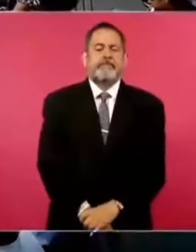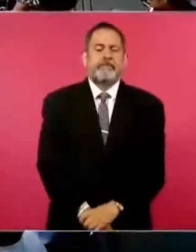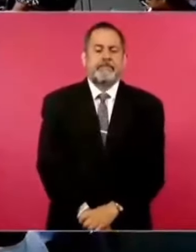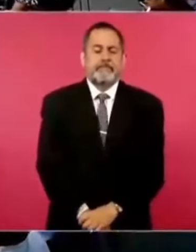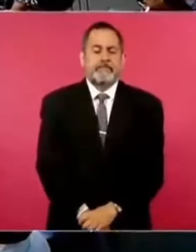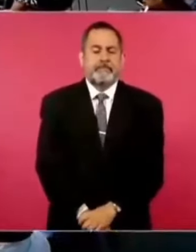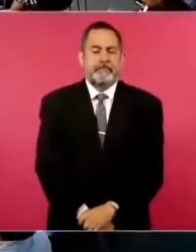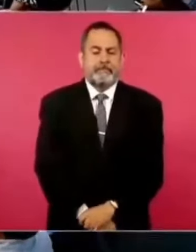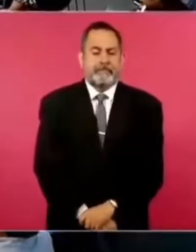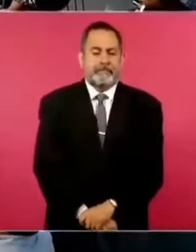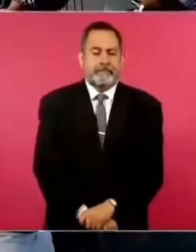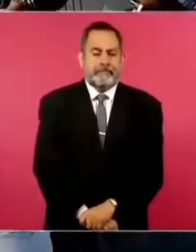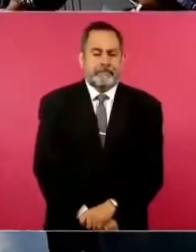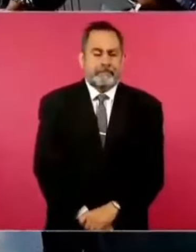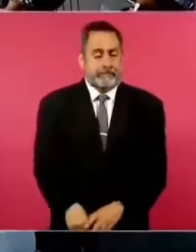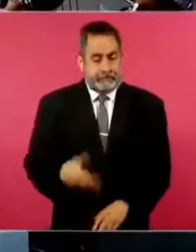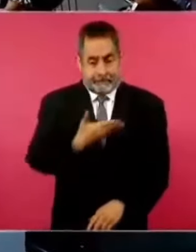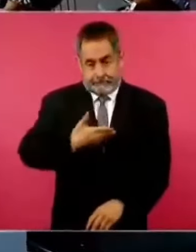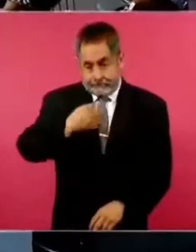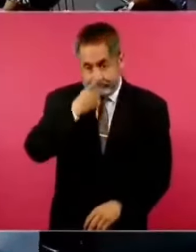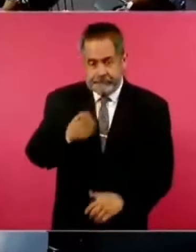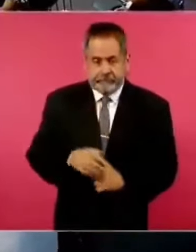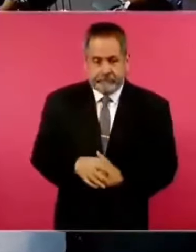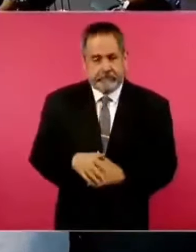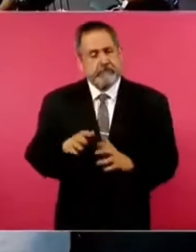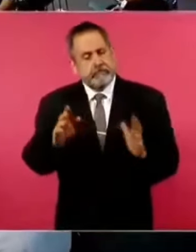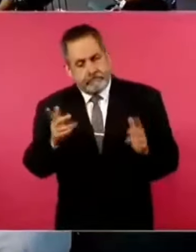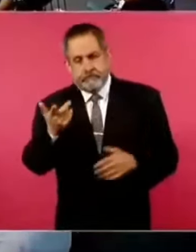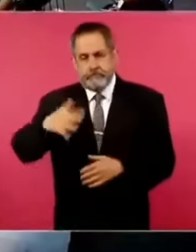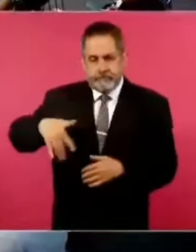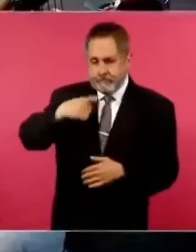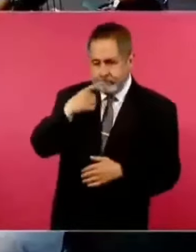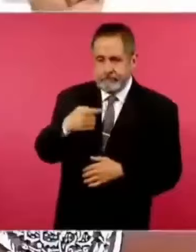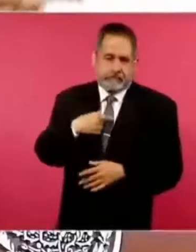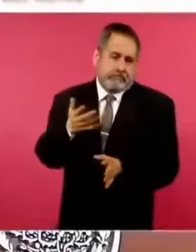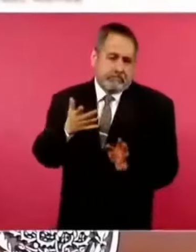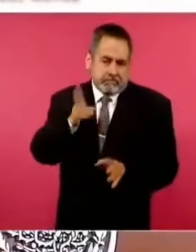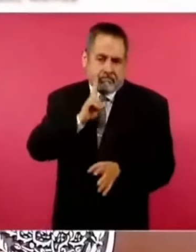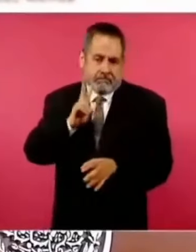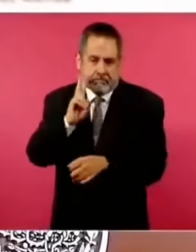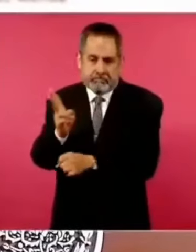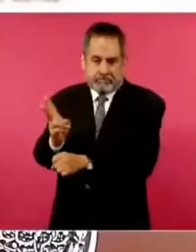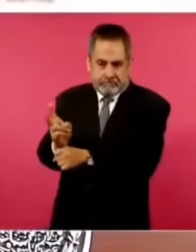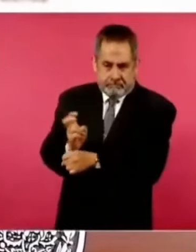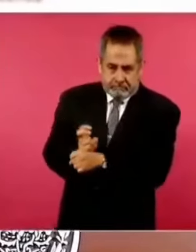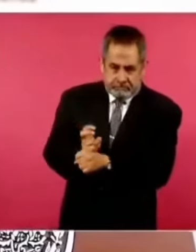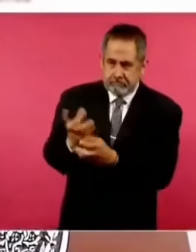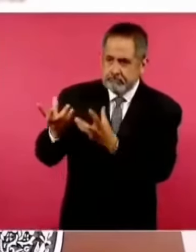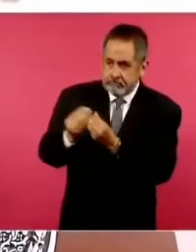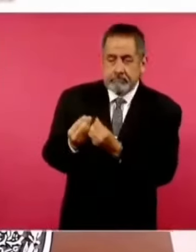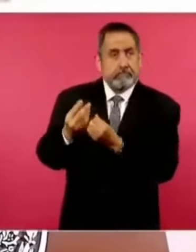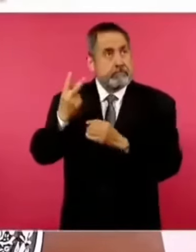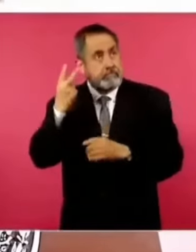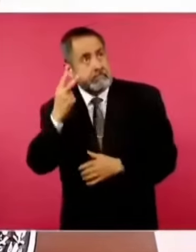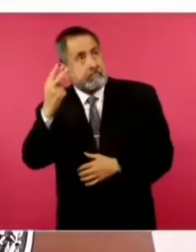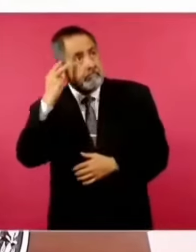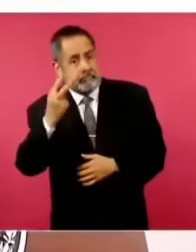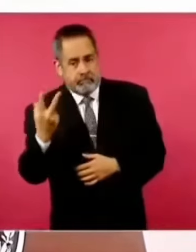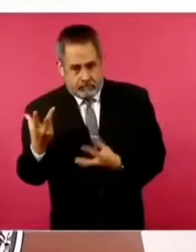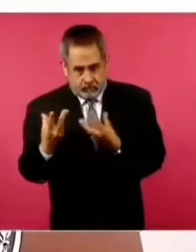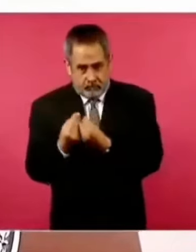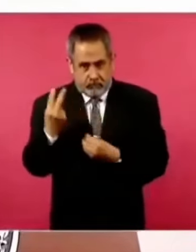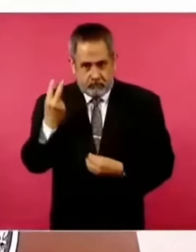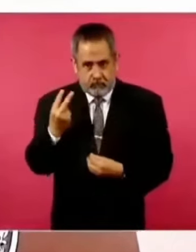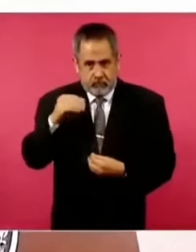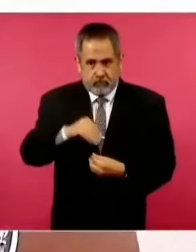Pues le voy a hacer, como les comentaba, esta invitación para ver si podemos salir de